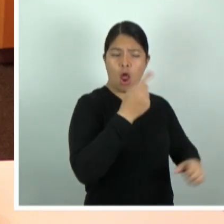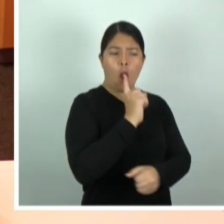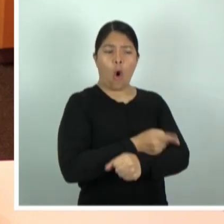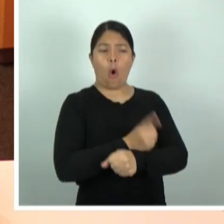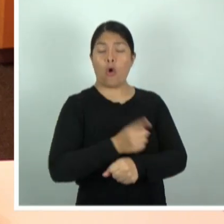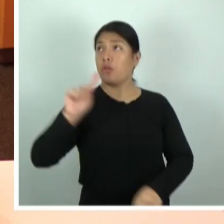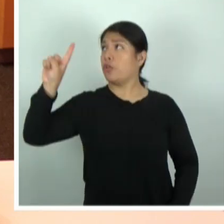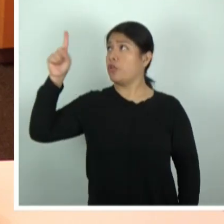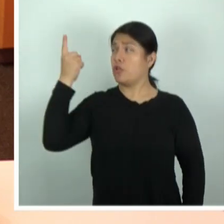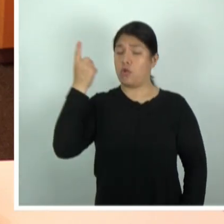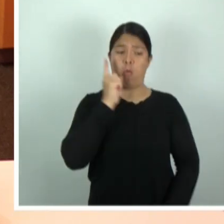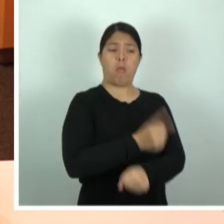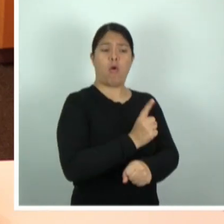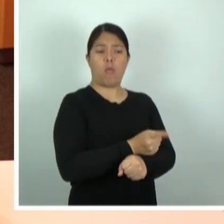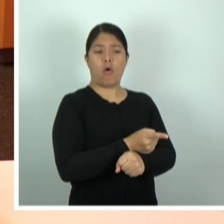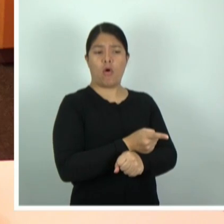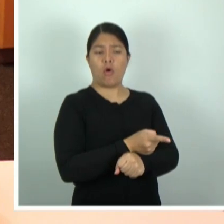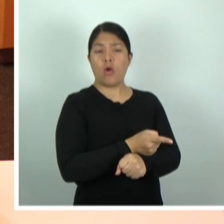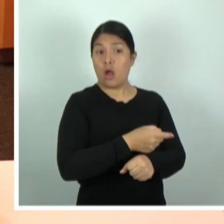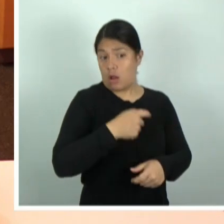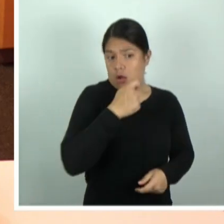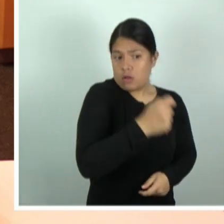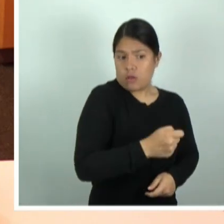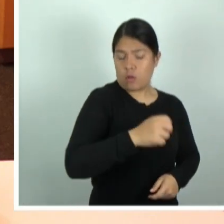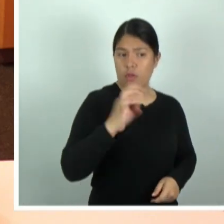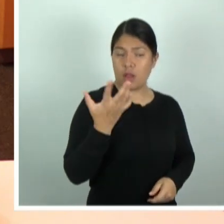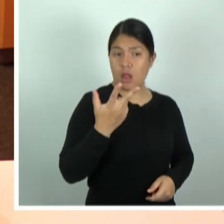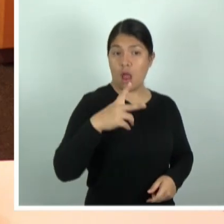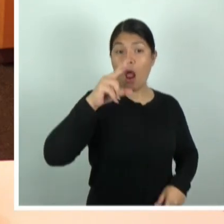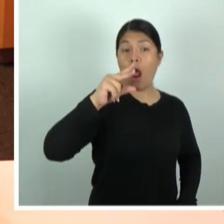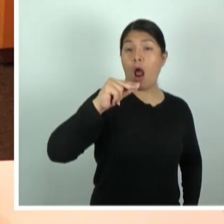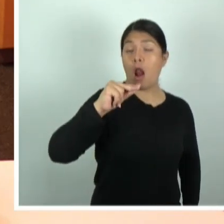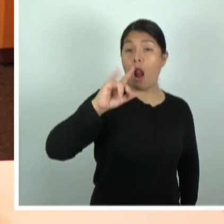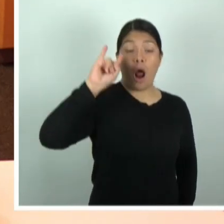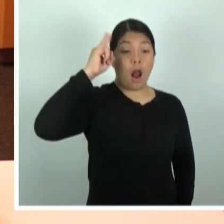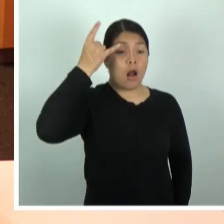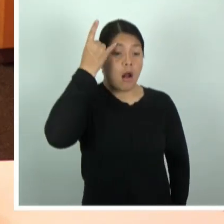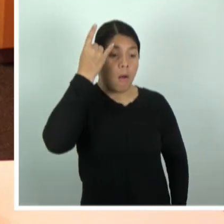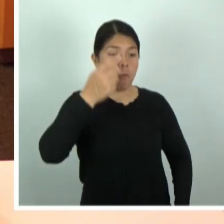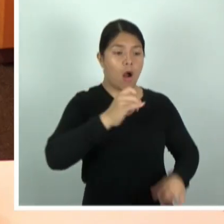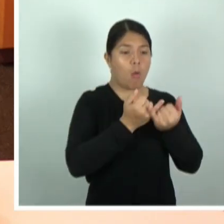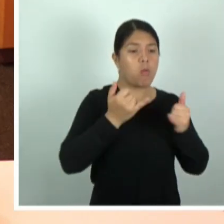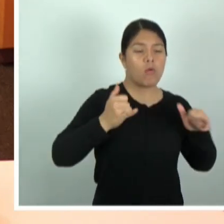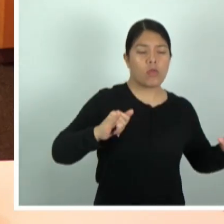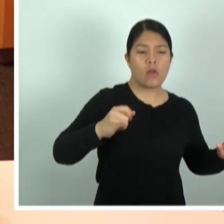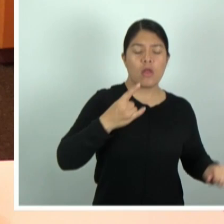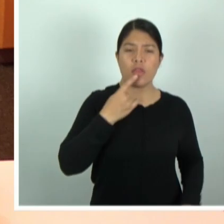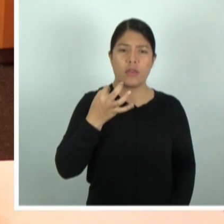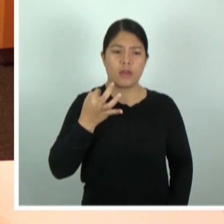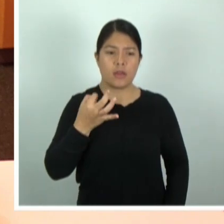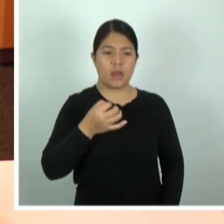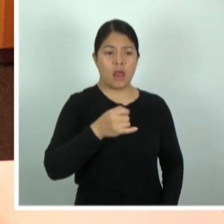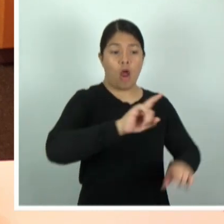Señor de celebrar la Pascua, el Pesaj, dice que toda familia necesitaba